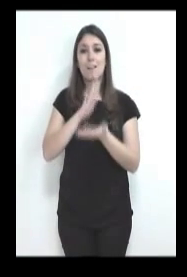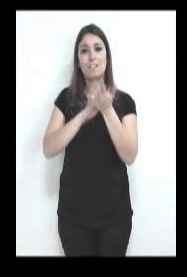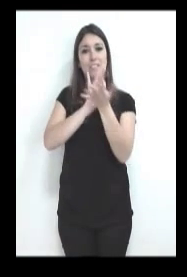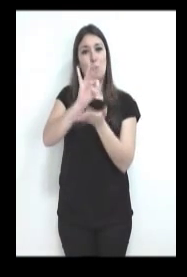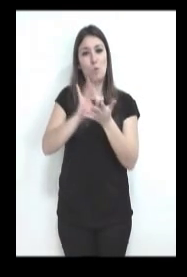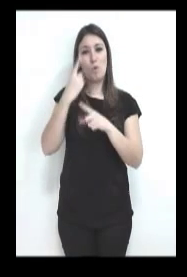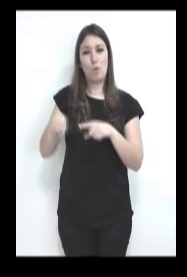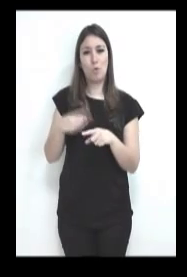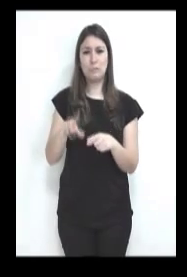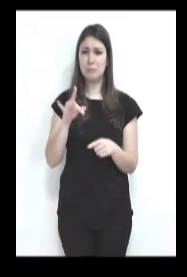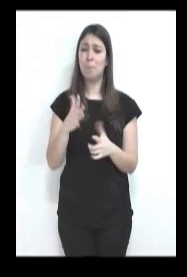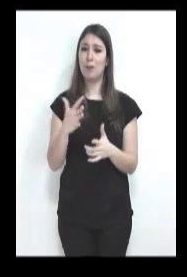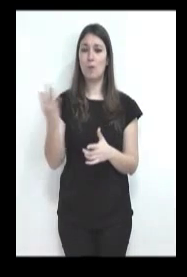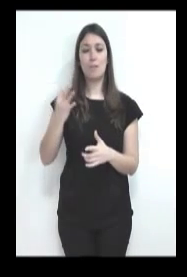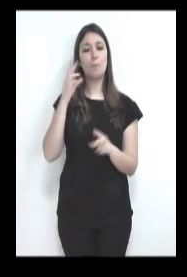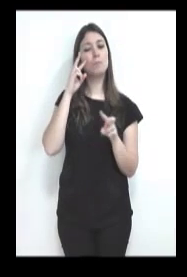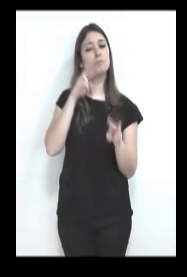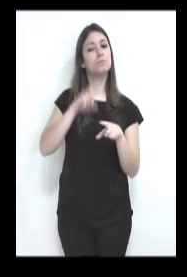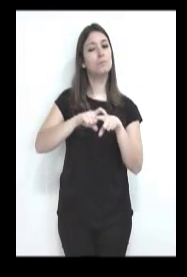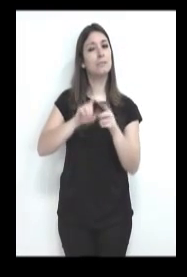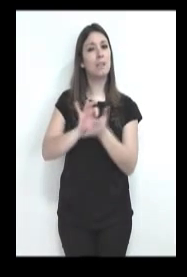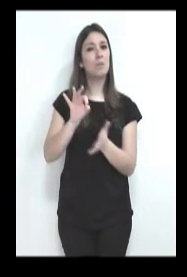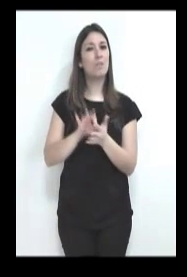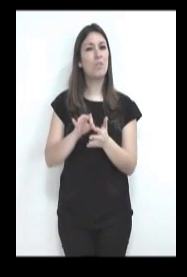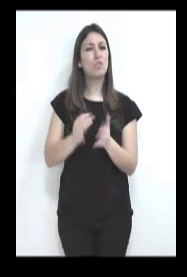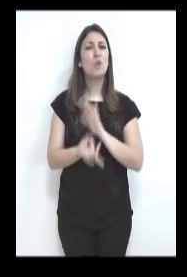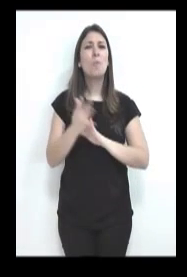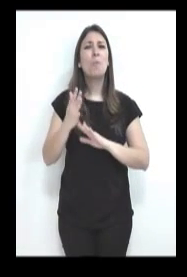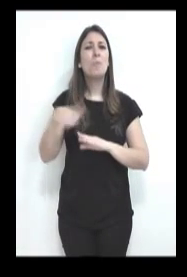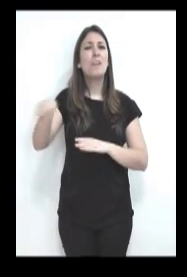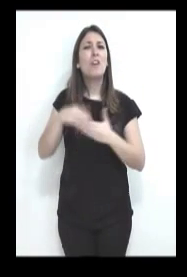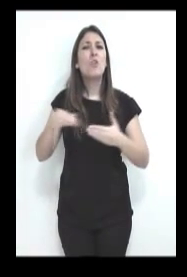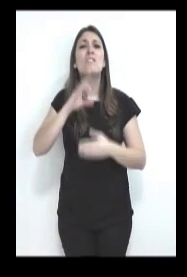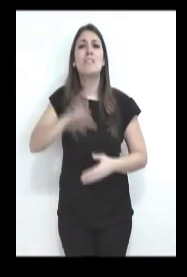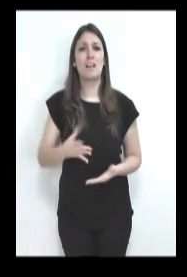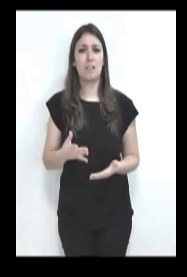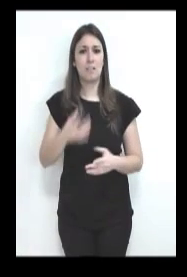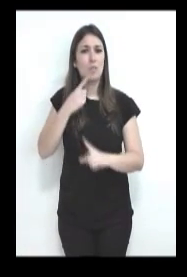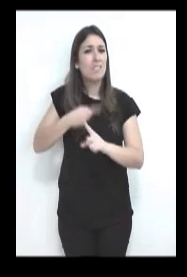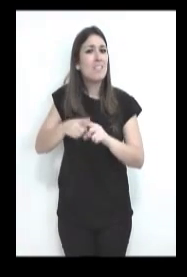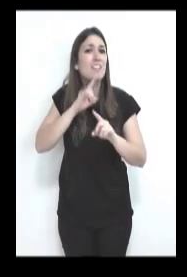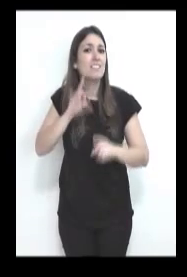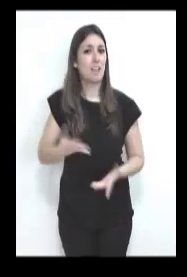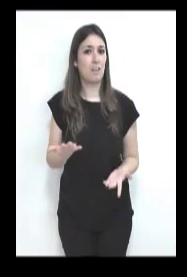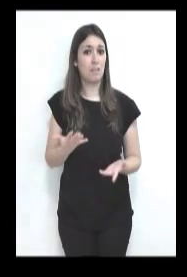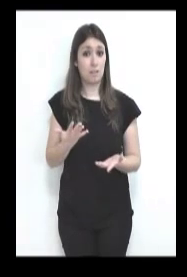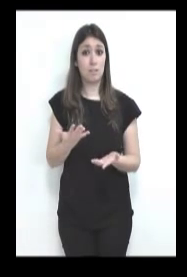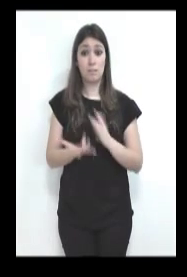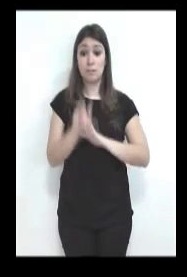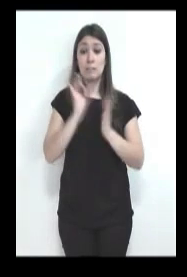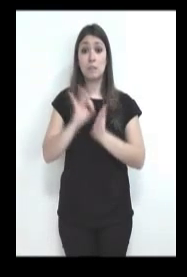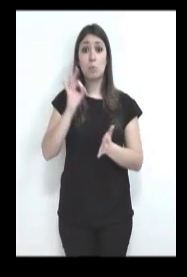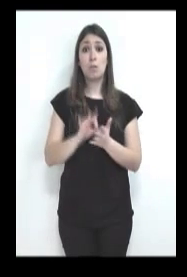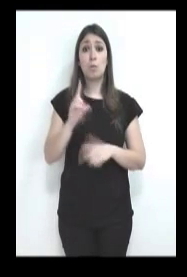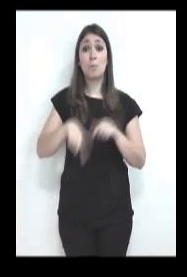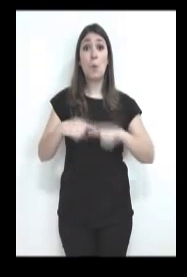servicios hay que tener la consideración de para quién son, o para las personas que son. No son necesariamente para el